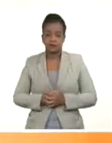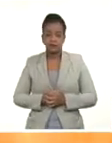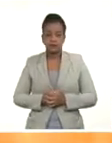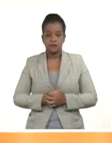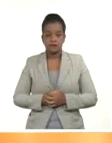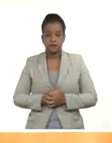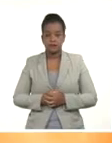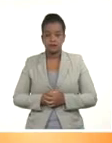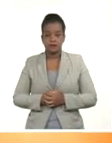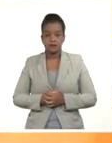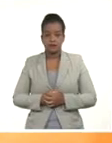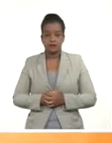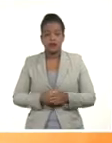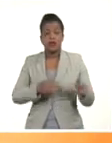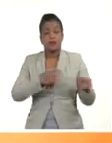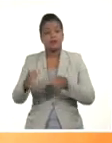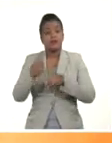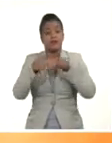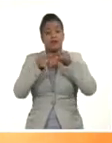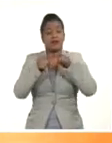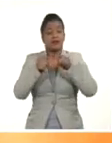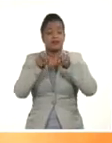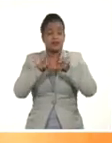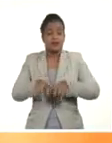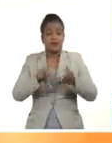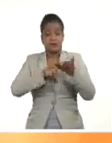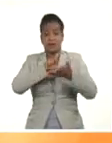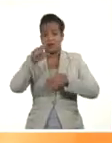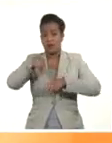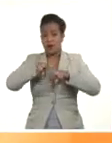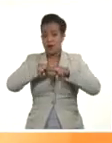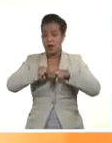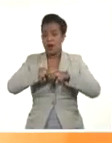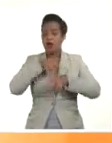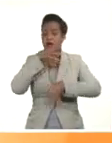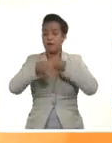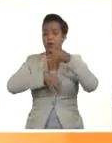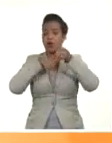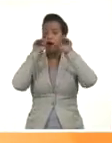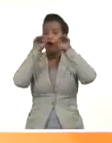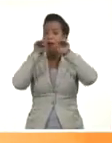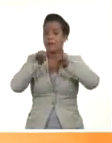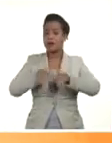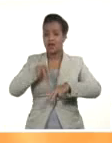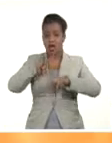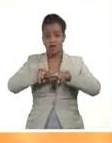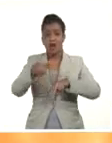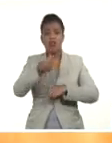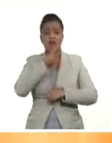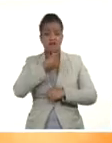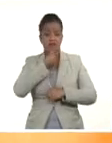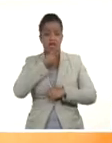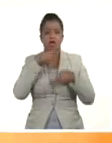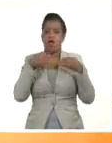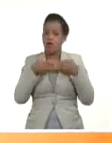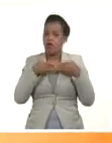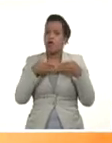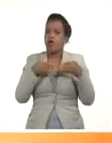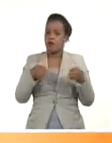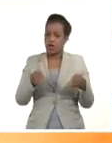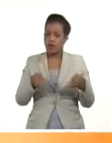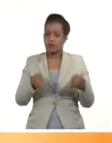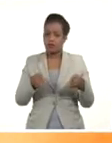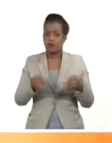en La Habana, Luis Antonio Torres Iríbar, explicó que en los almacenes de La Habana Vieja se encuentran abiertos para